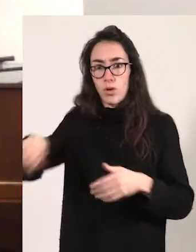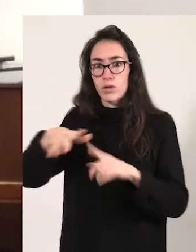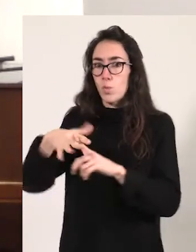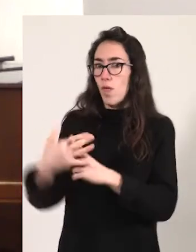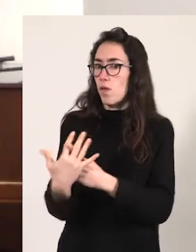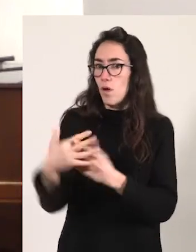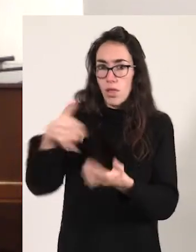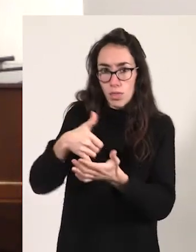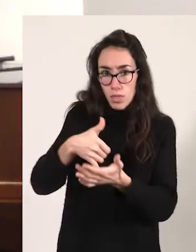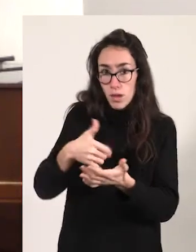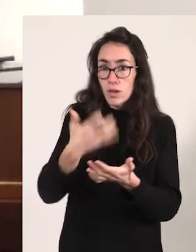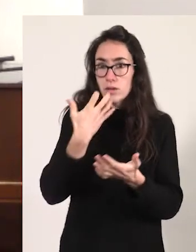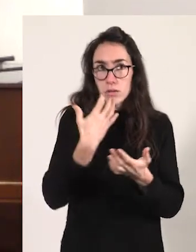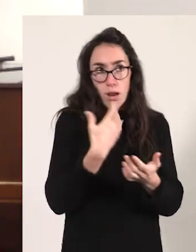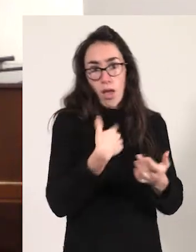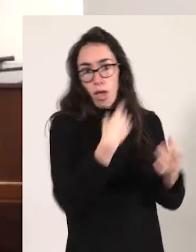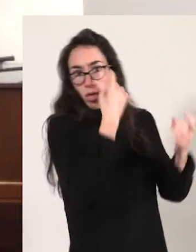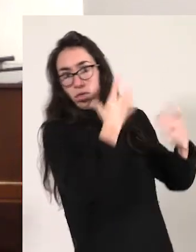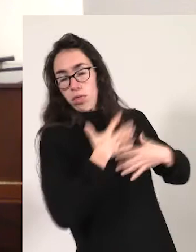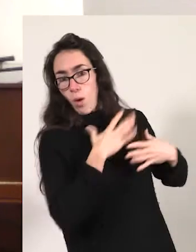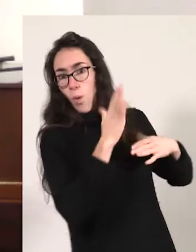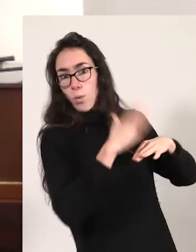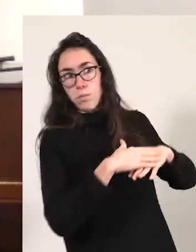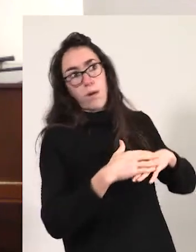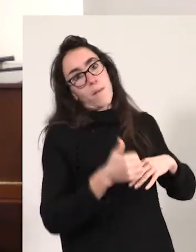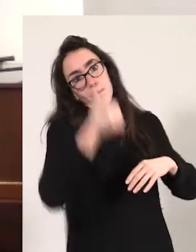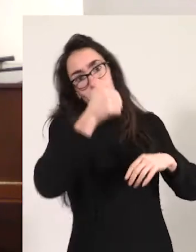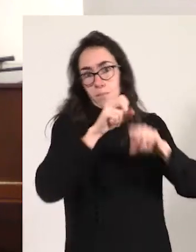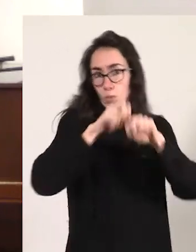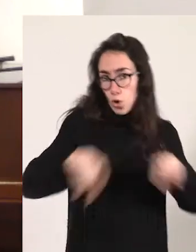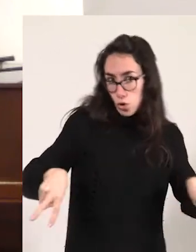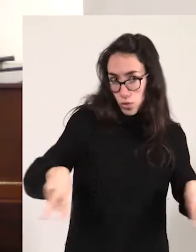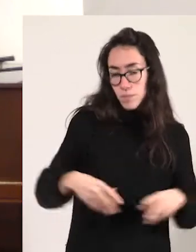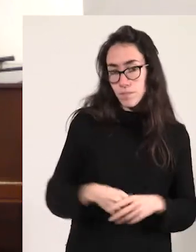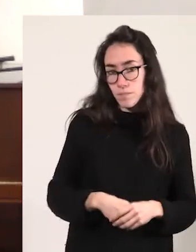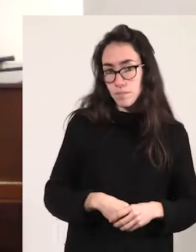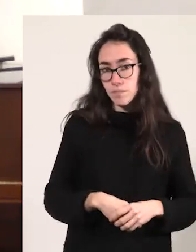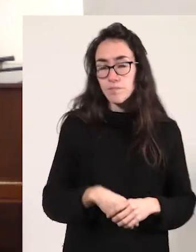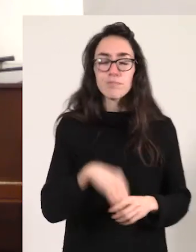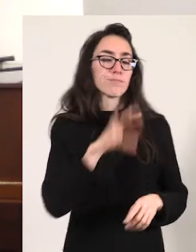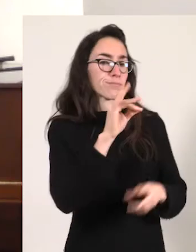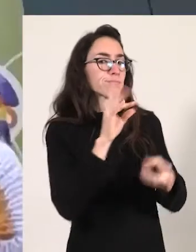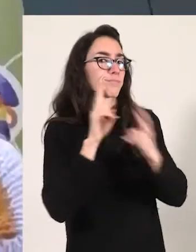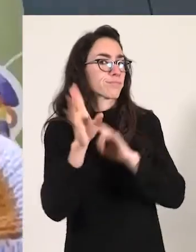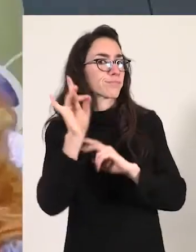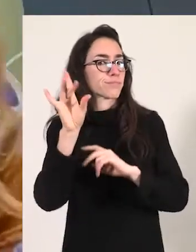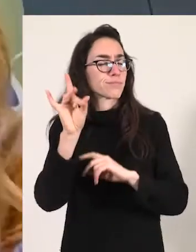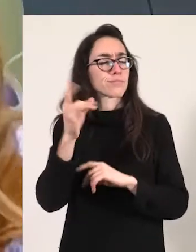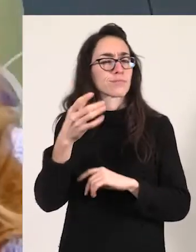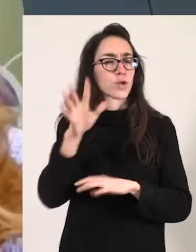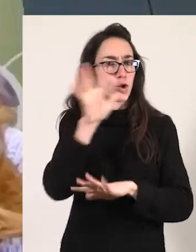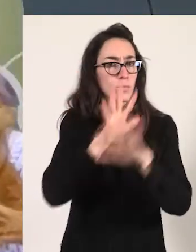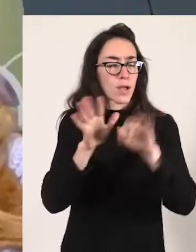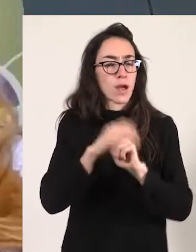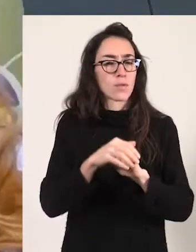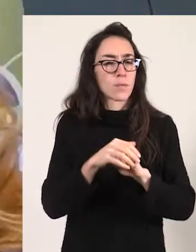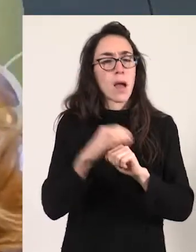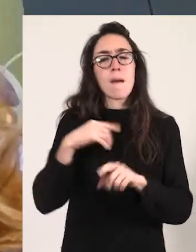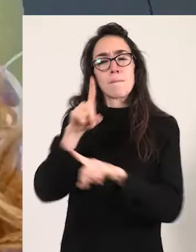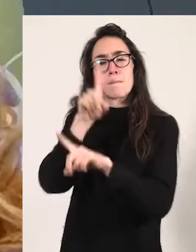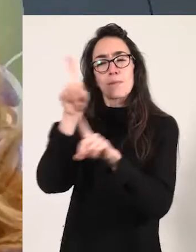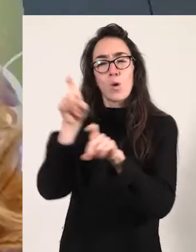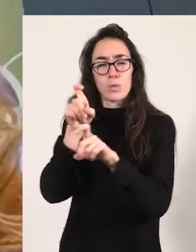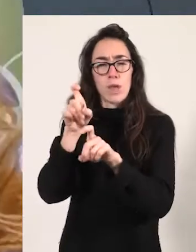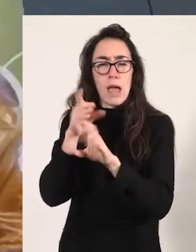situación de vulnerabilidad lo suficientemente fuerte como para que sea, como decía, echarles más tierra. Muy complicado. Bueno, permítame